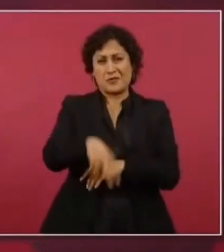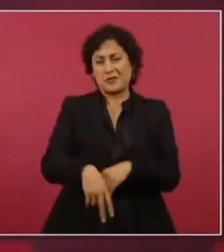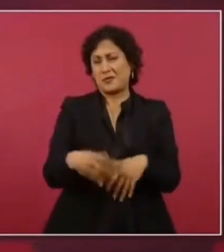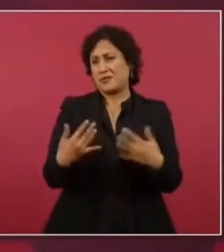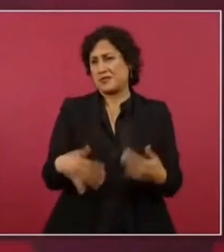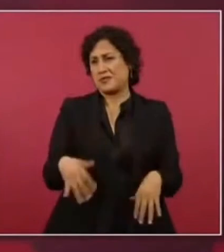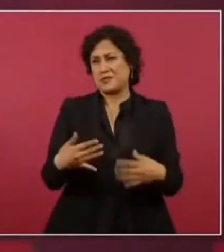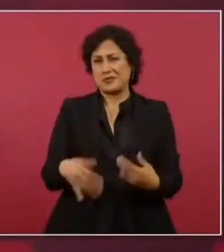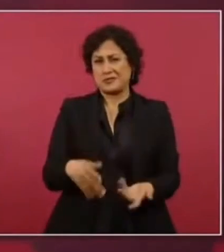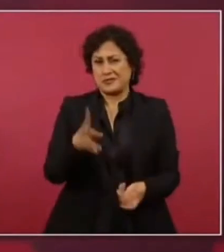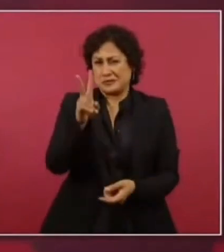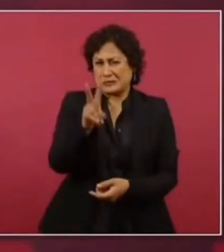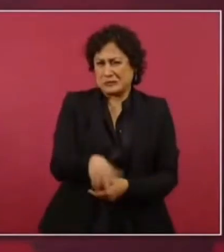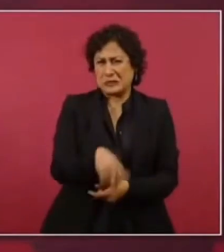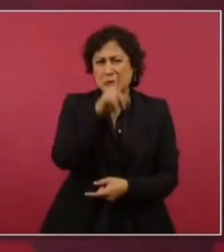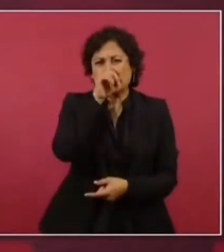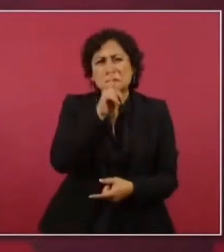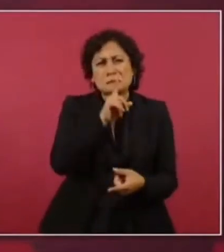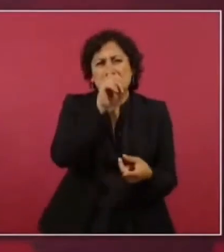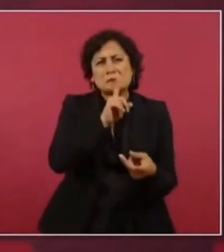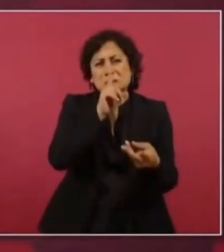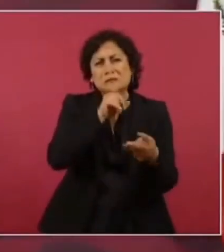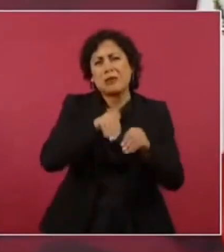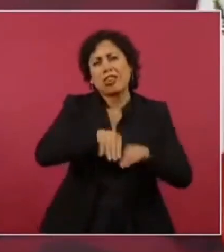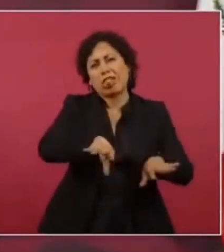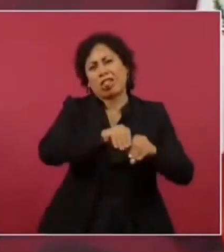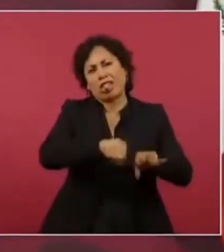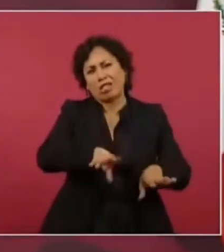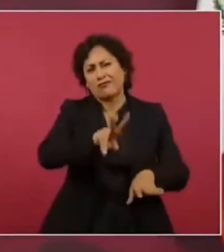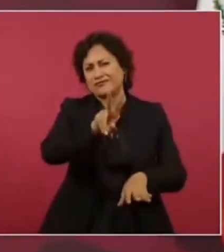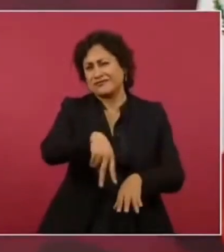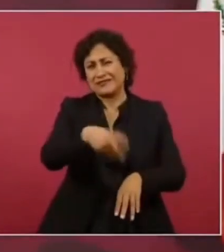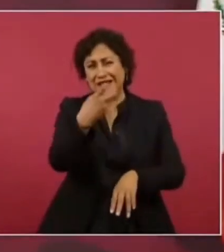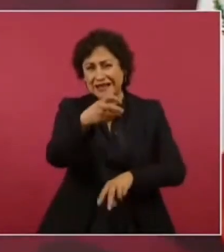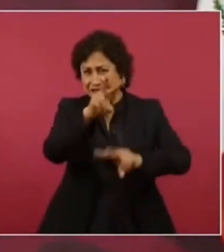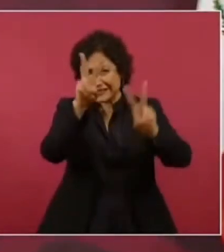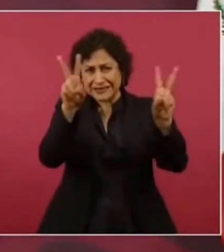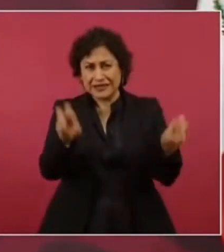politiquero con otros propósitos